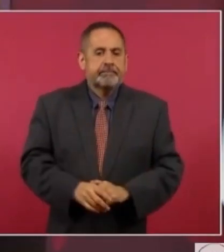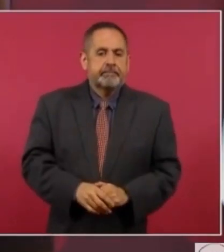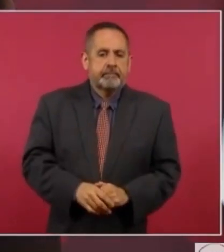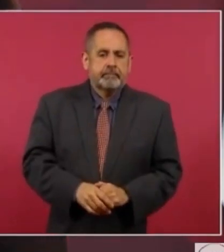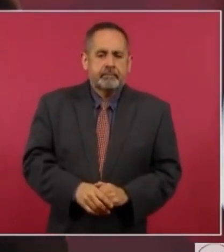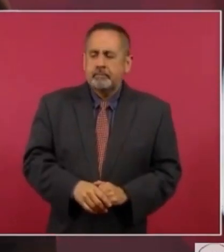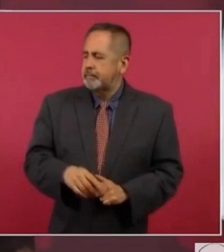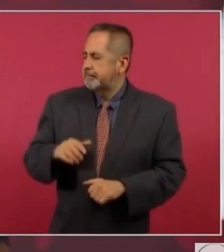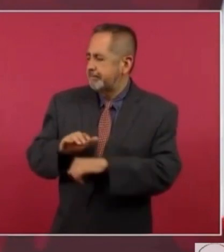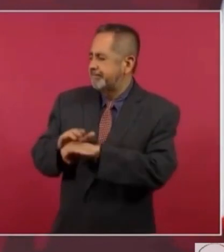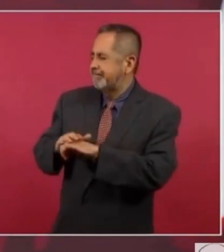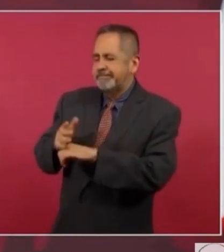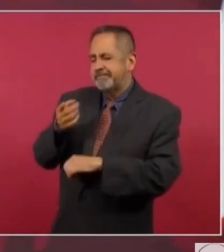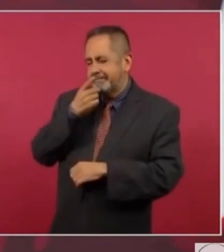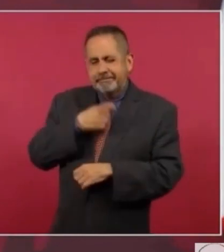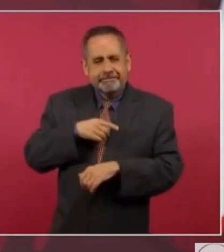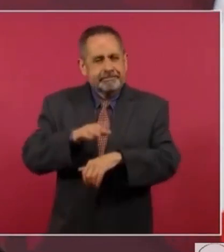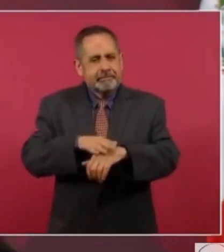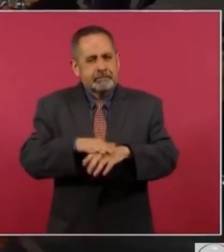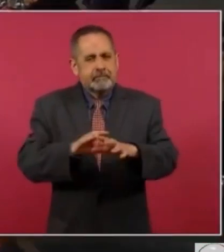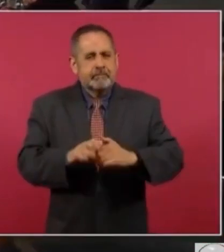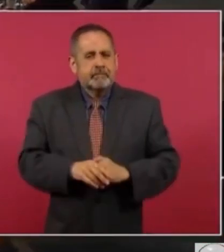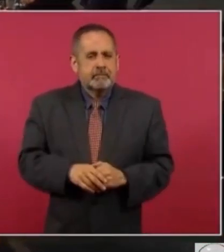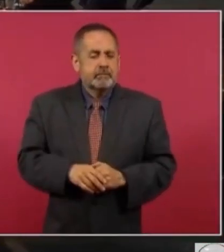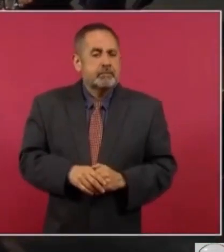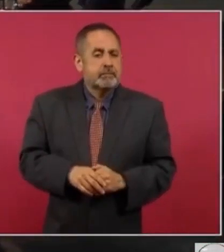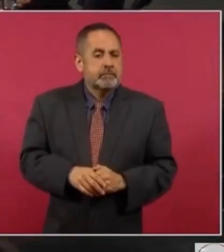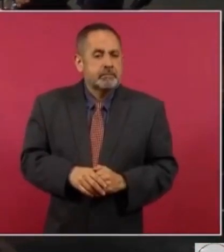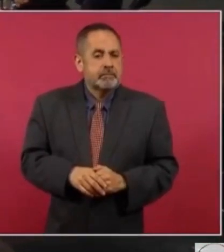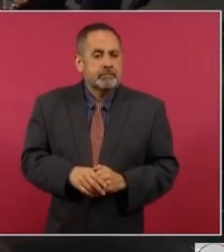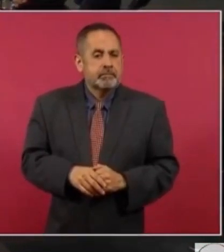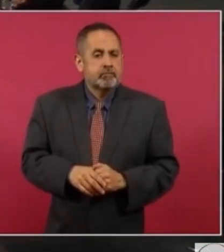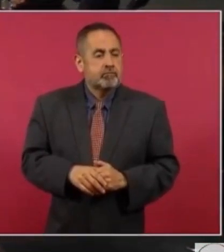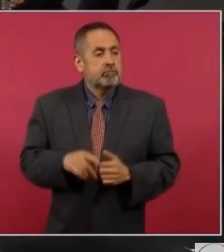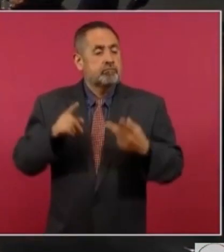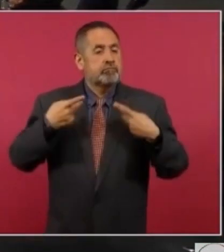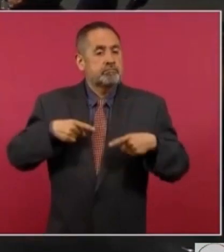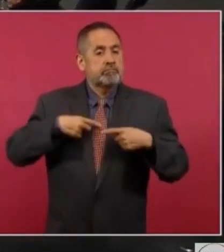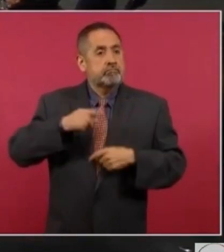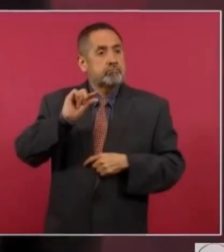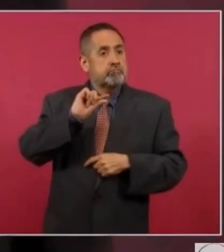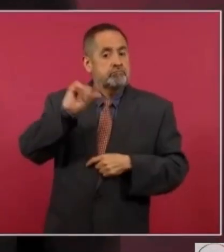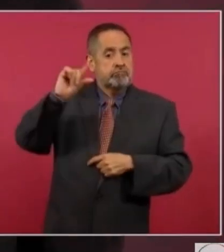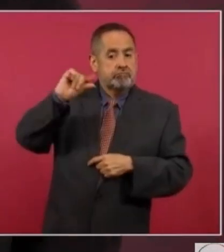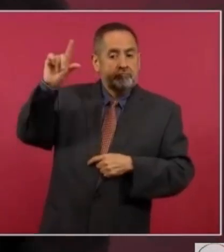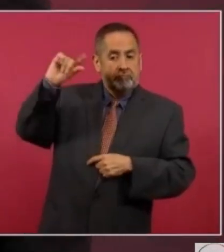Decía un amigo, los hijos de los famosos